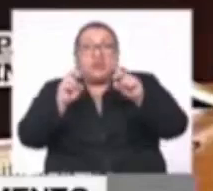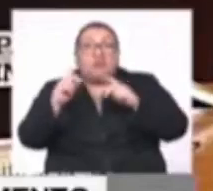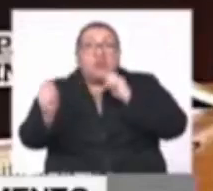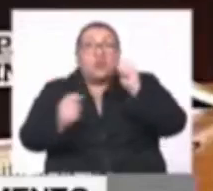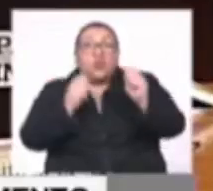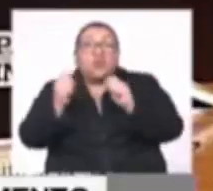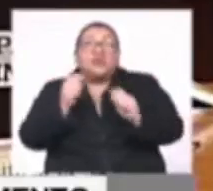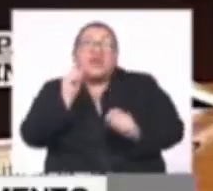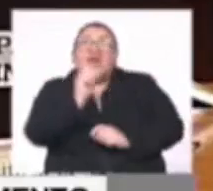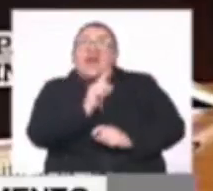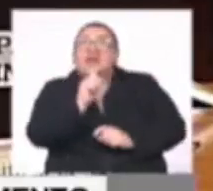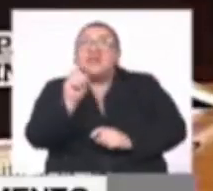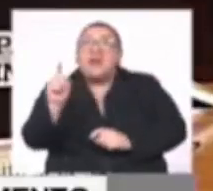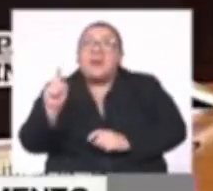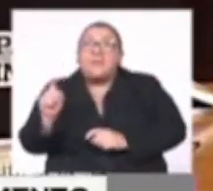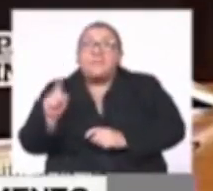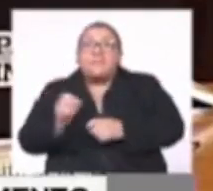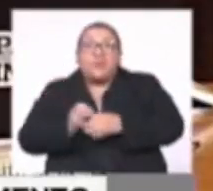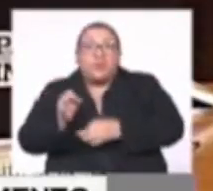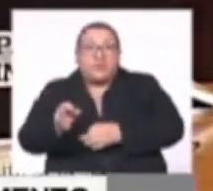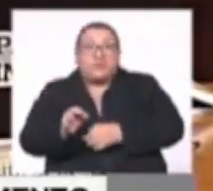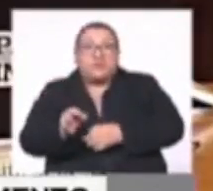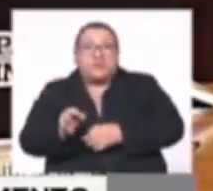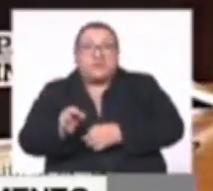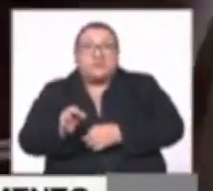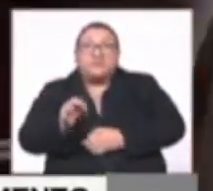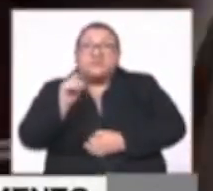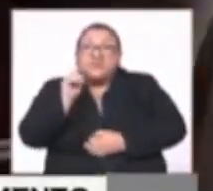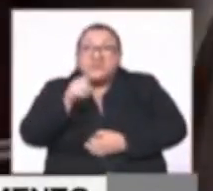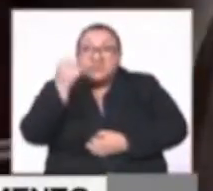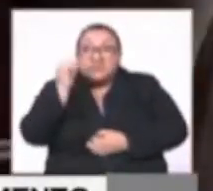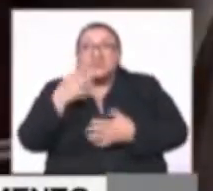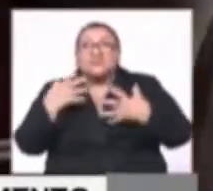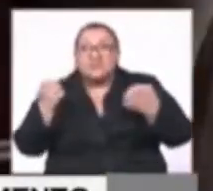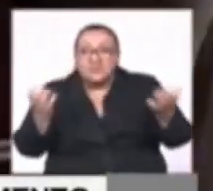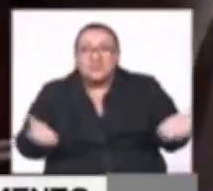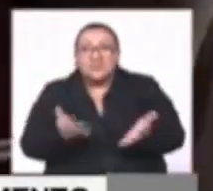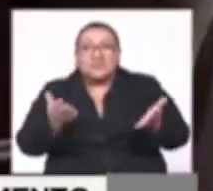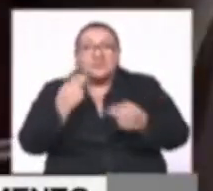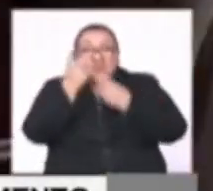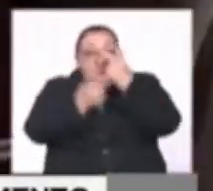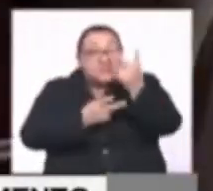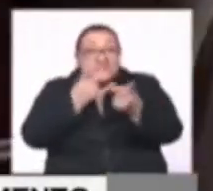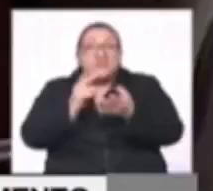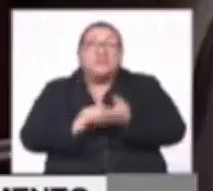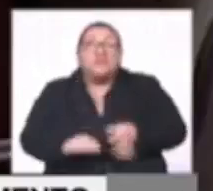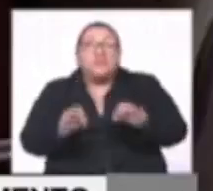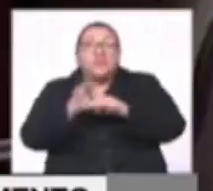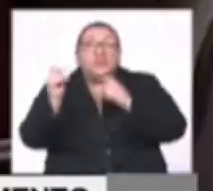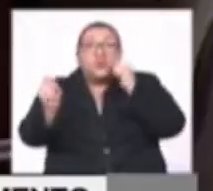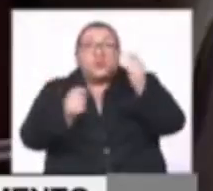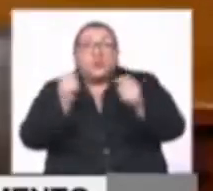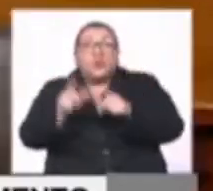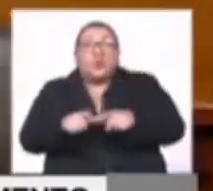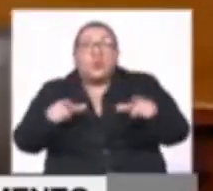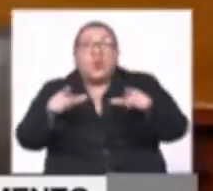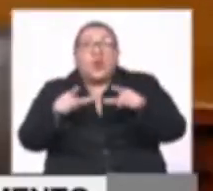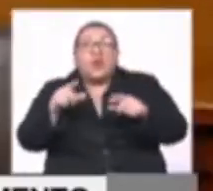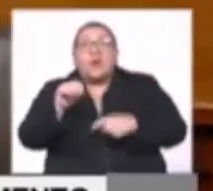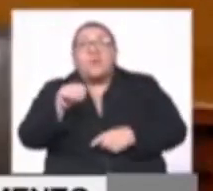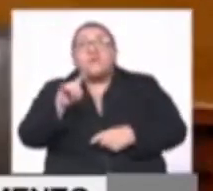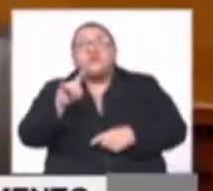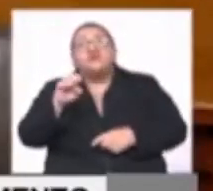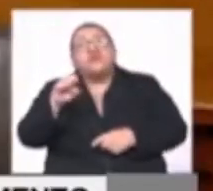en cada departamento del Perú. Esta iniciativa busca incentivar la visita turística a los monumentos